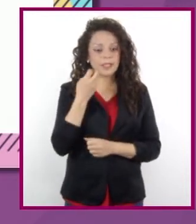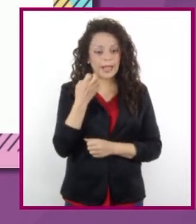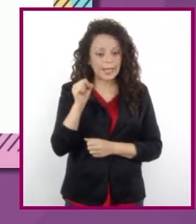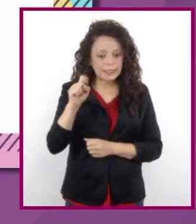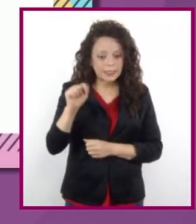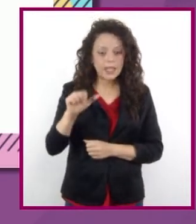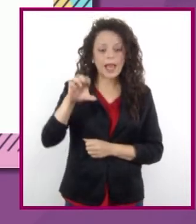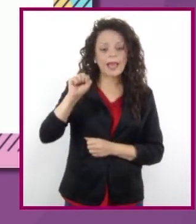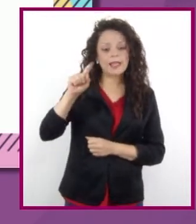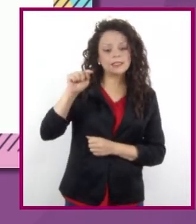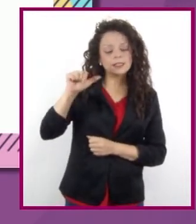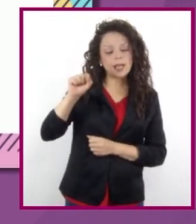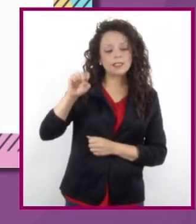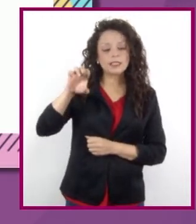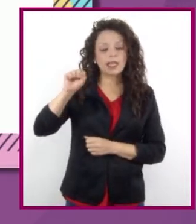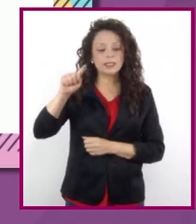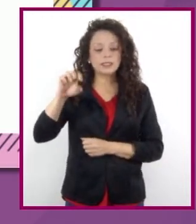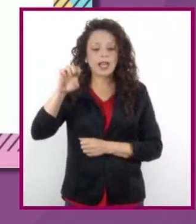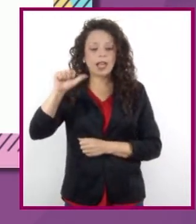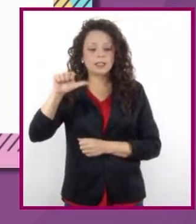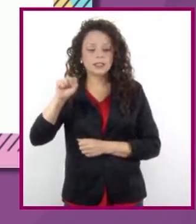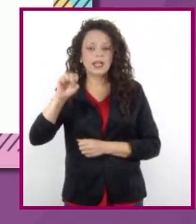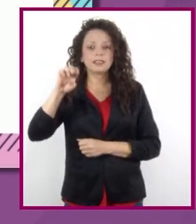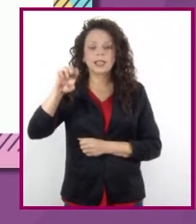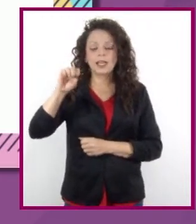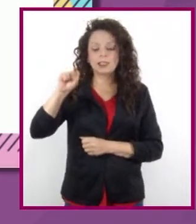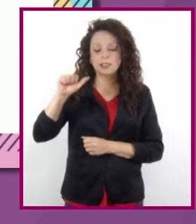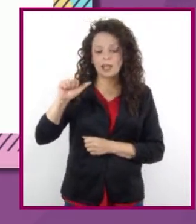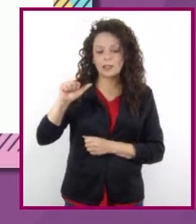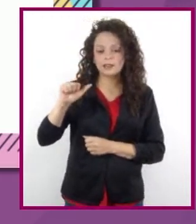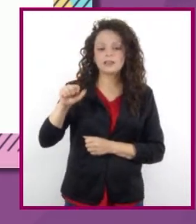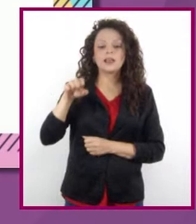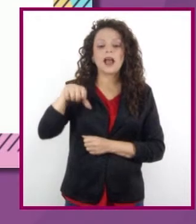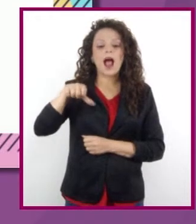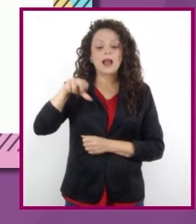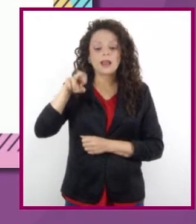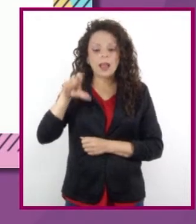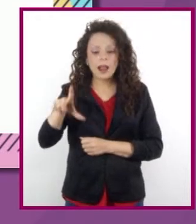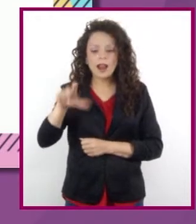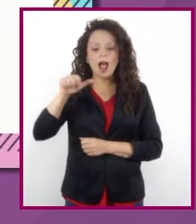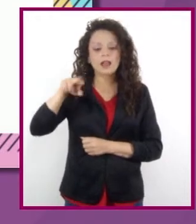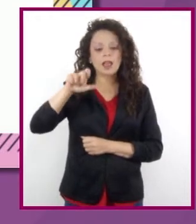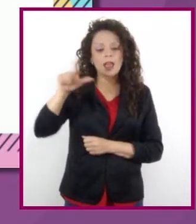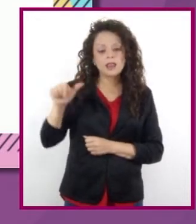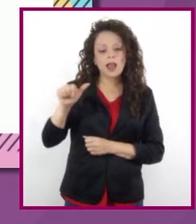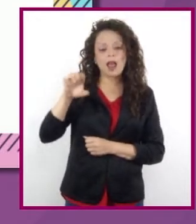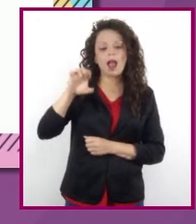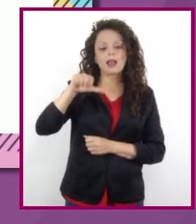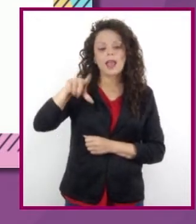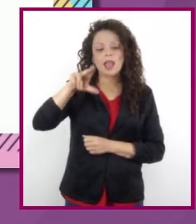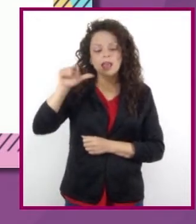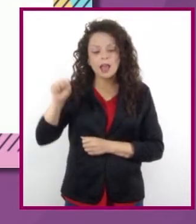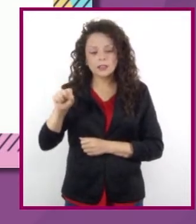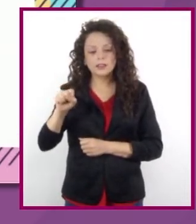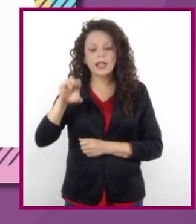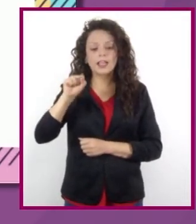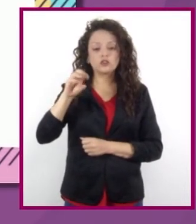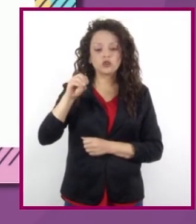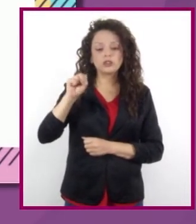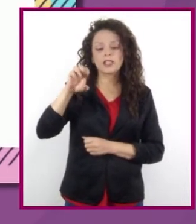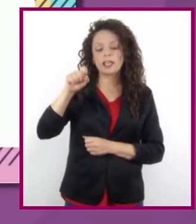esas, aquel, aquella, aquellas, esos, estos,